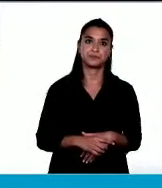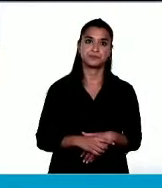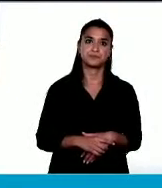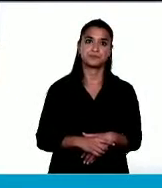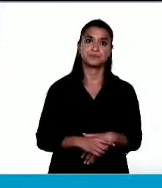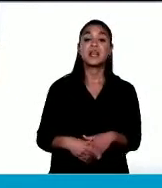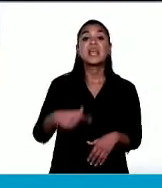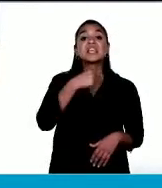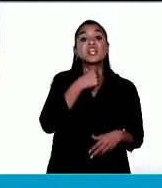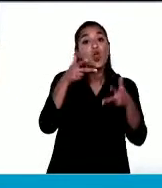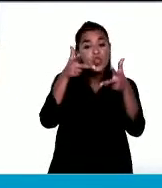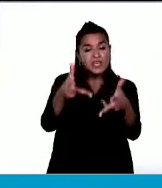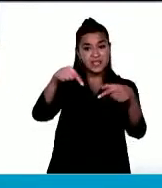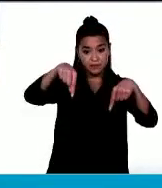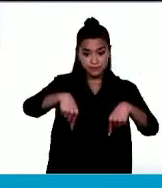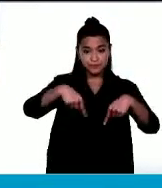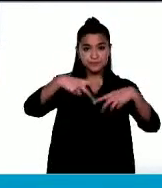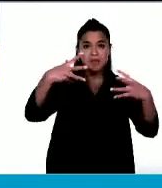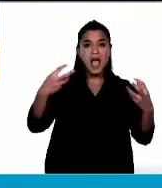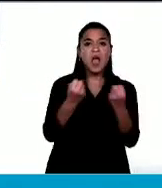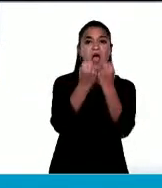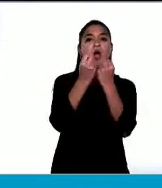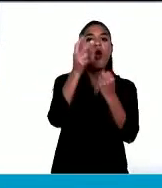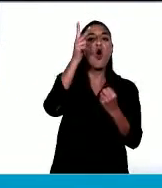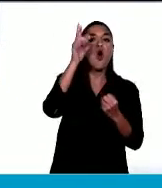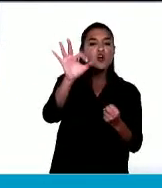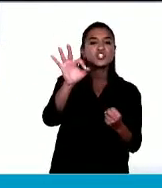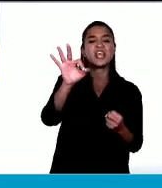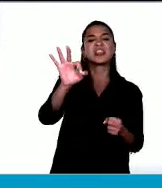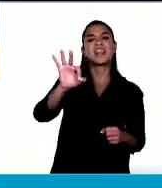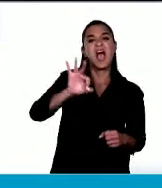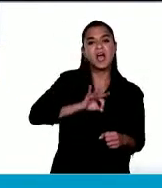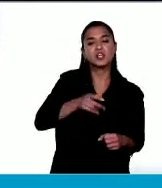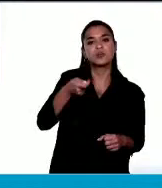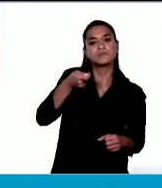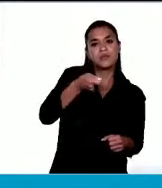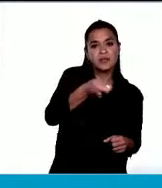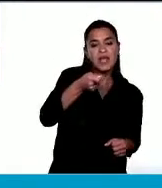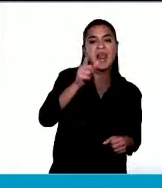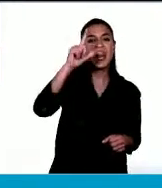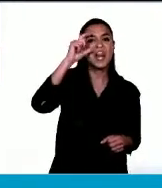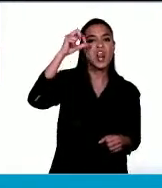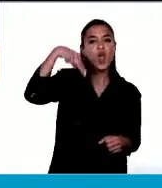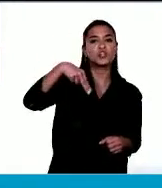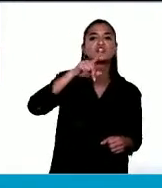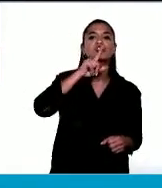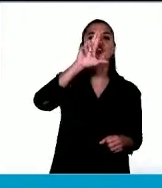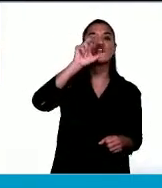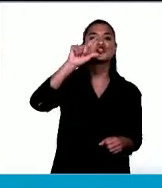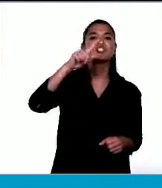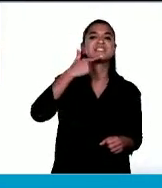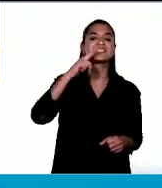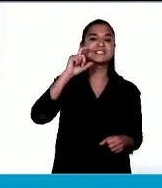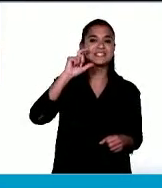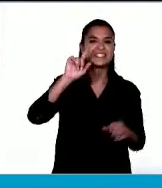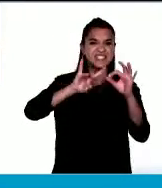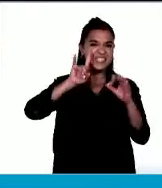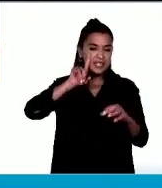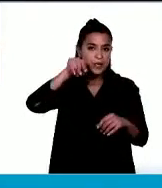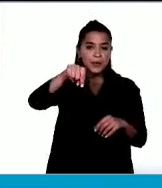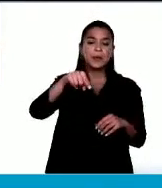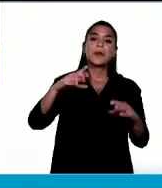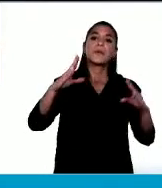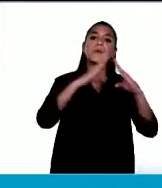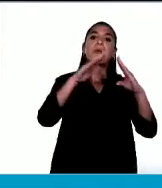mencionar que se cumplen hoy 80 años del asesinato de León Trotsky en su vivienda de México, allí en